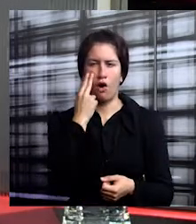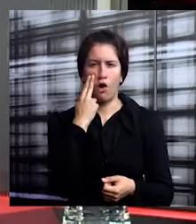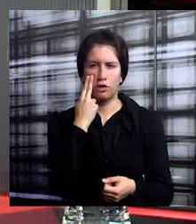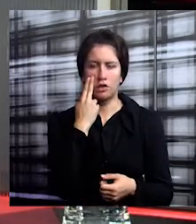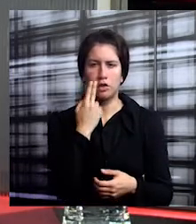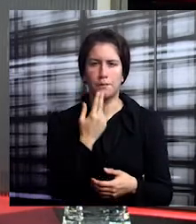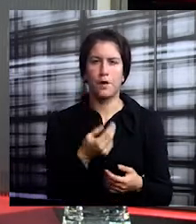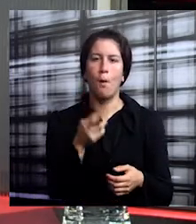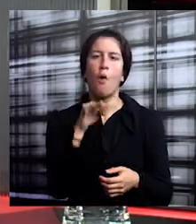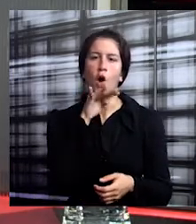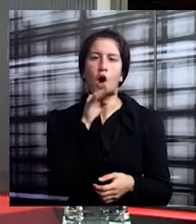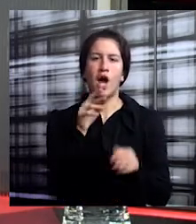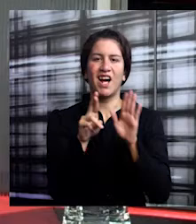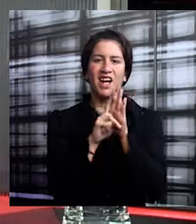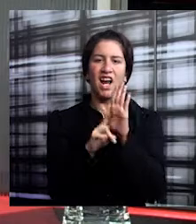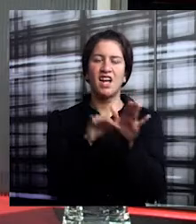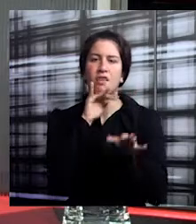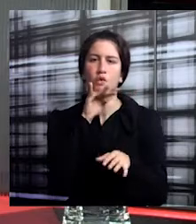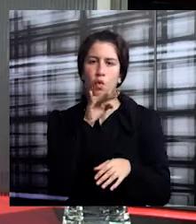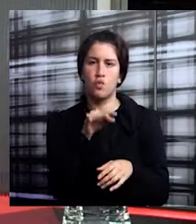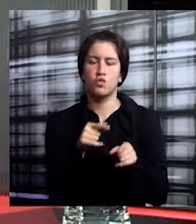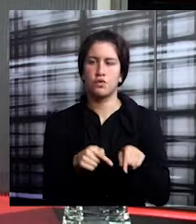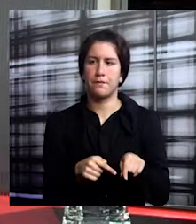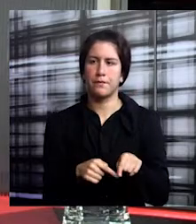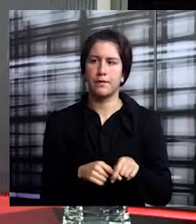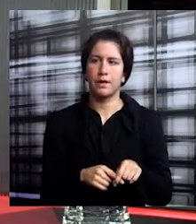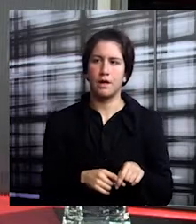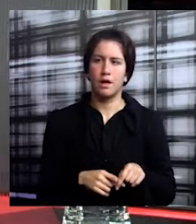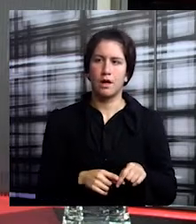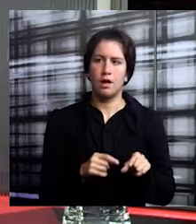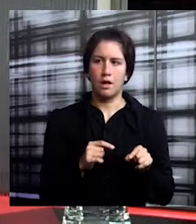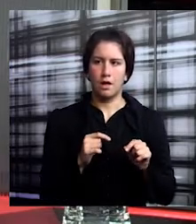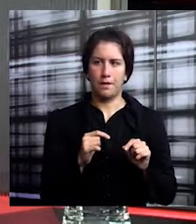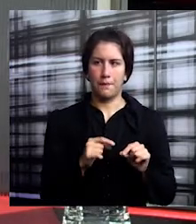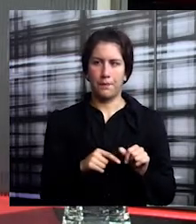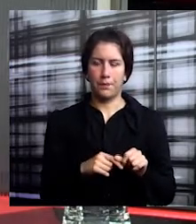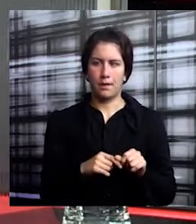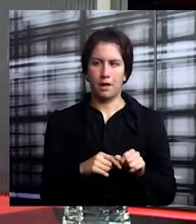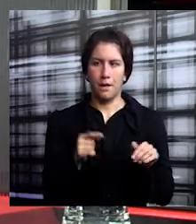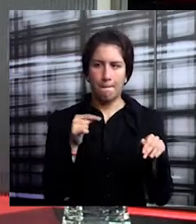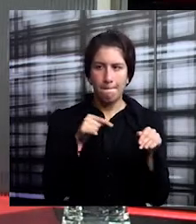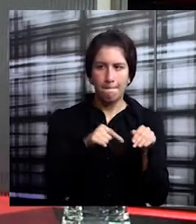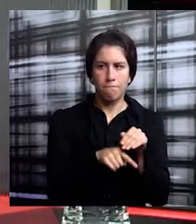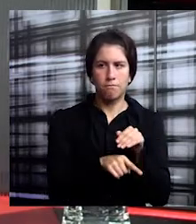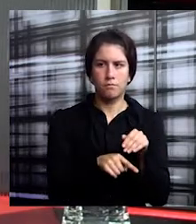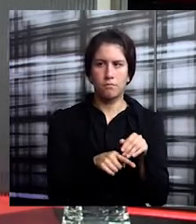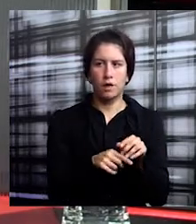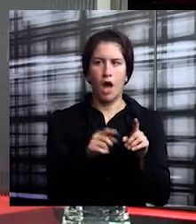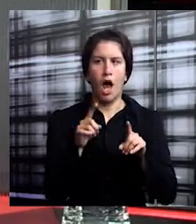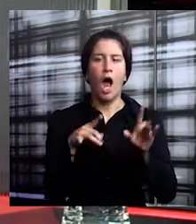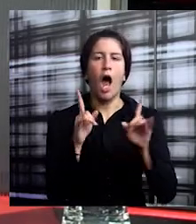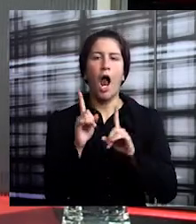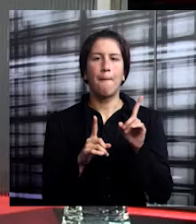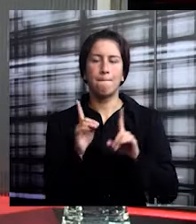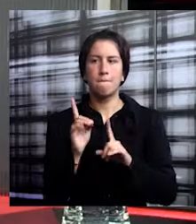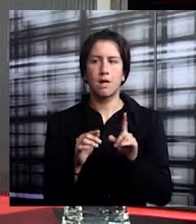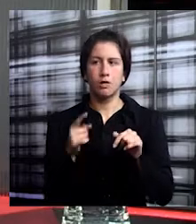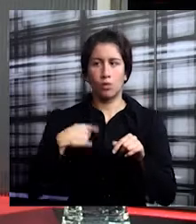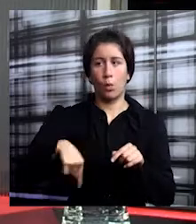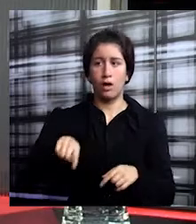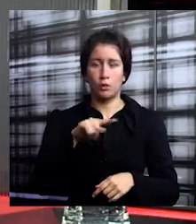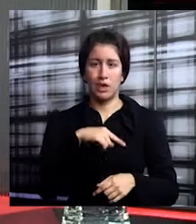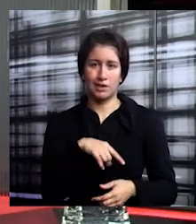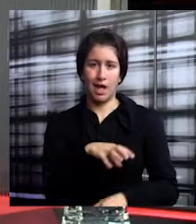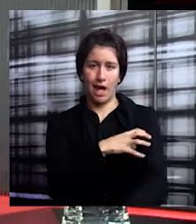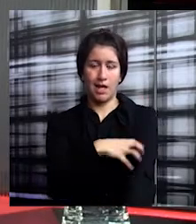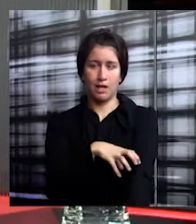lo requiera. En medio de esto está el conflicto que usted muy bien plantea. Hay al menos en nuestra región, si partimos por ahí,